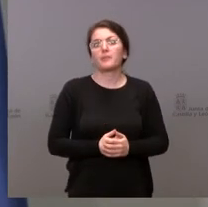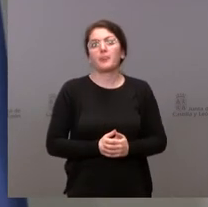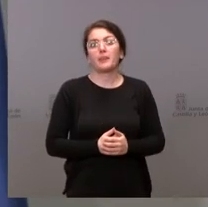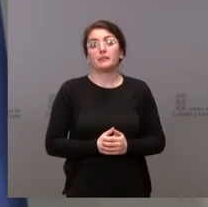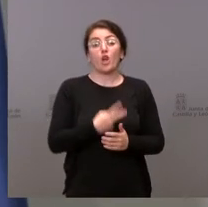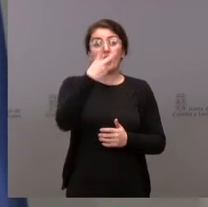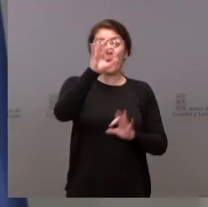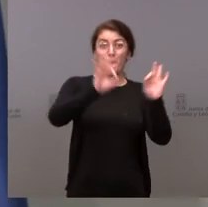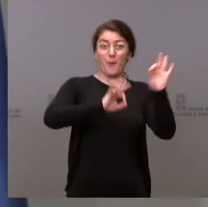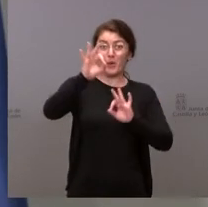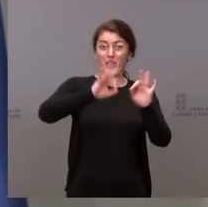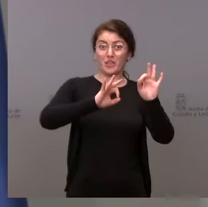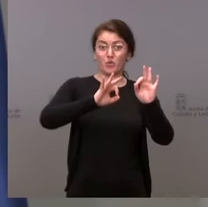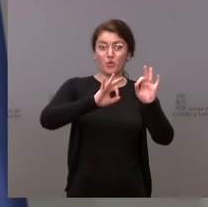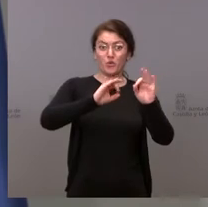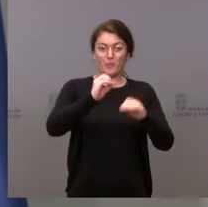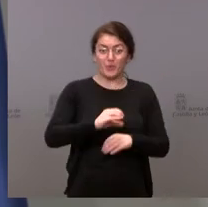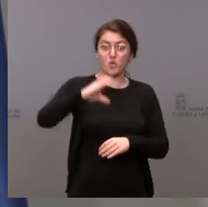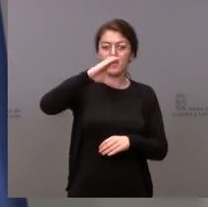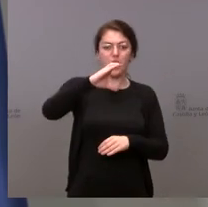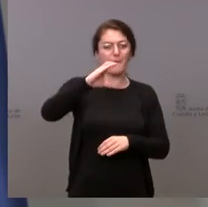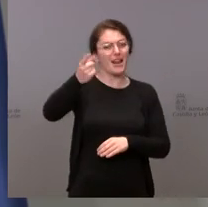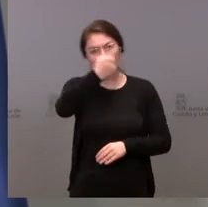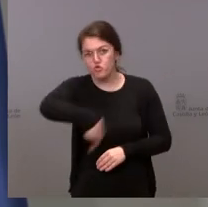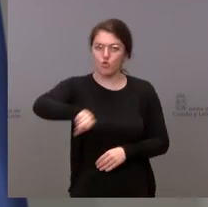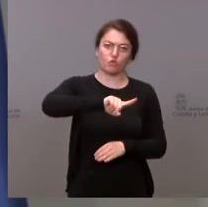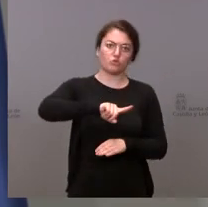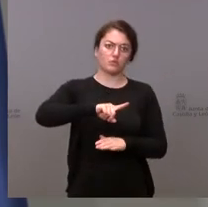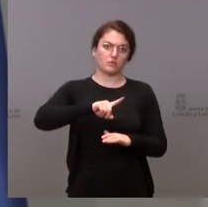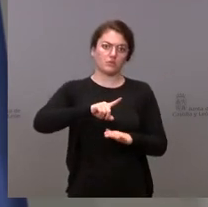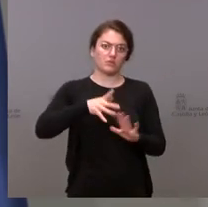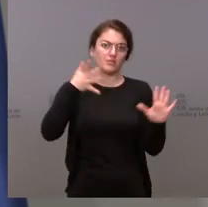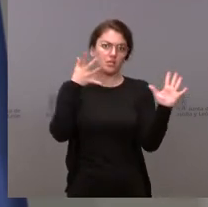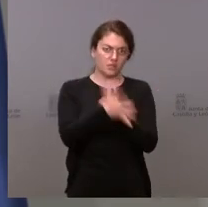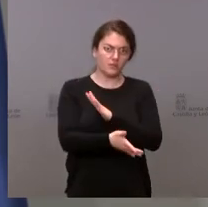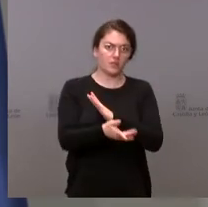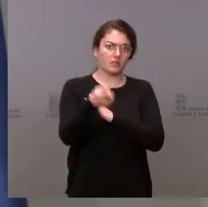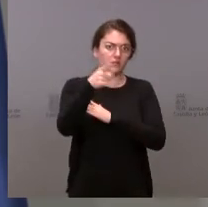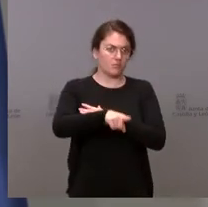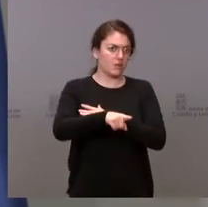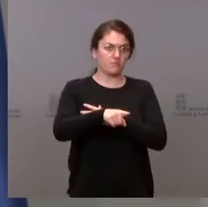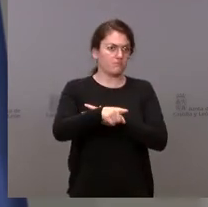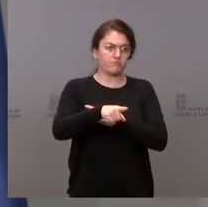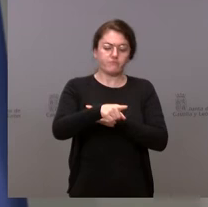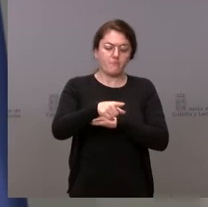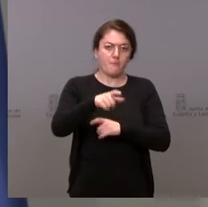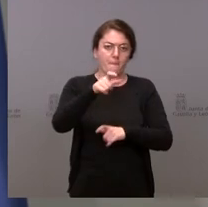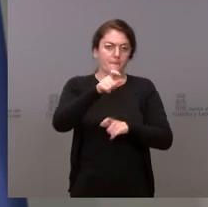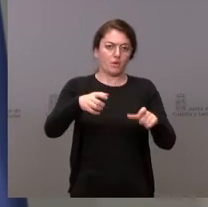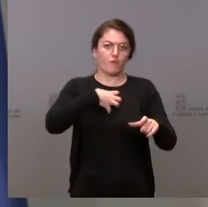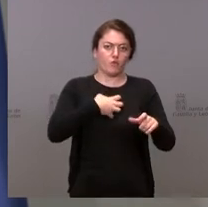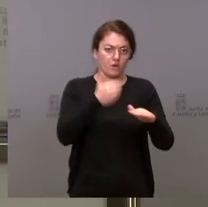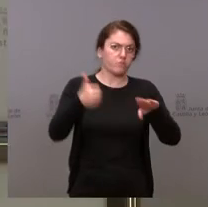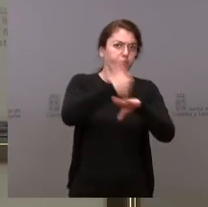2% es para el conjunto de los empleados públicos y por tanto también para todo el personal servicio administración incluidos otros cargos es bueno pero ha habido años en los